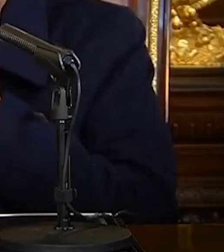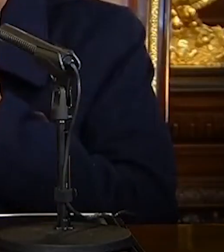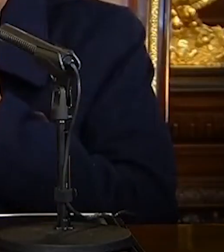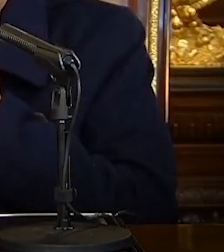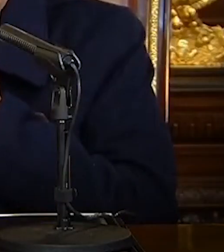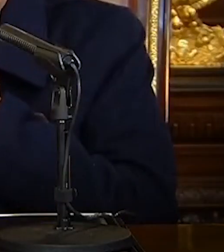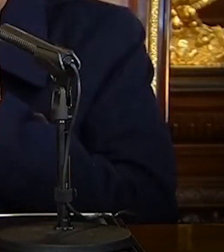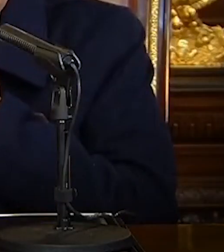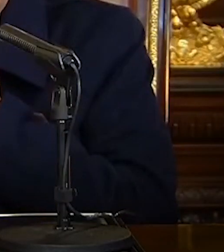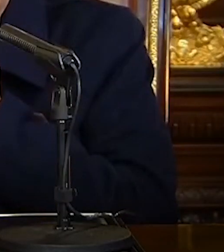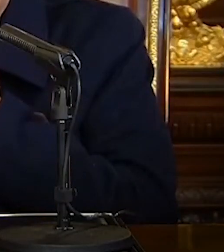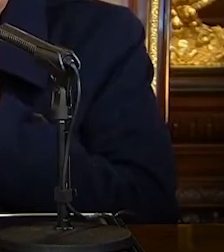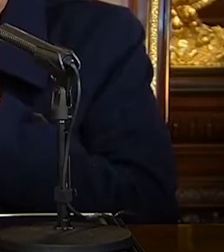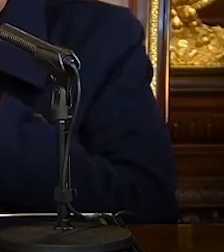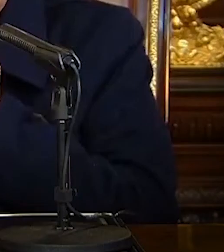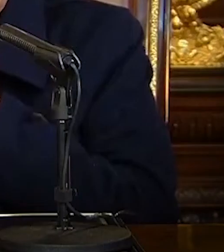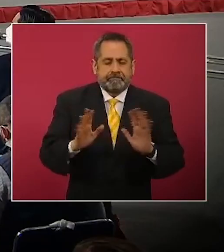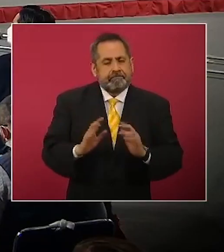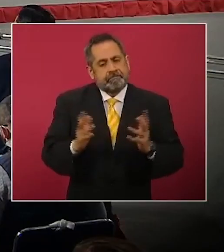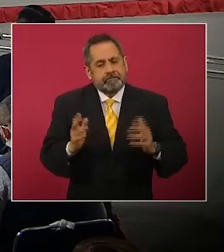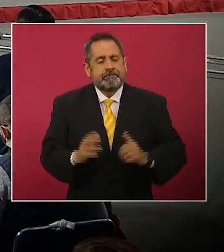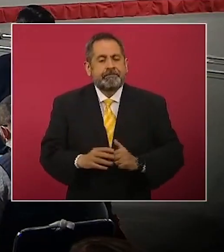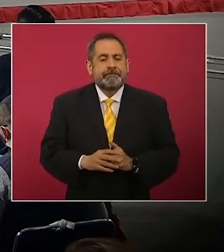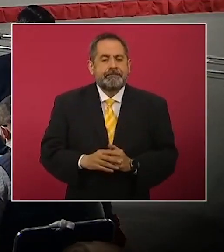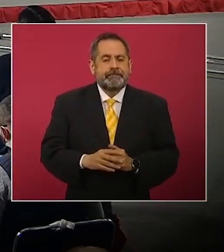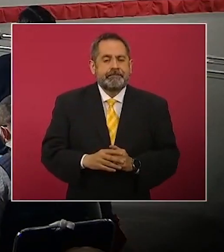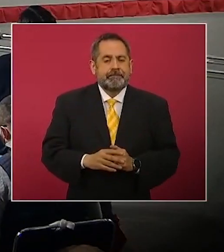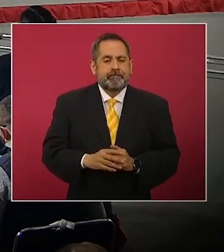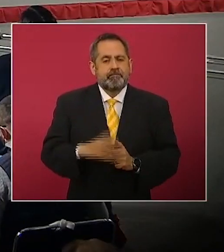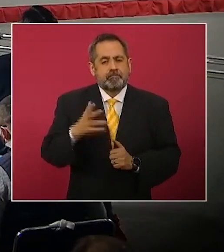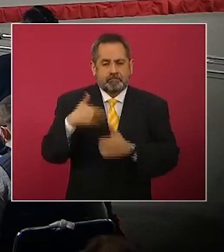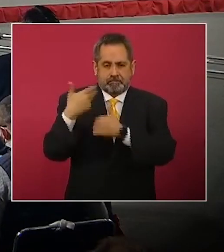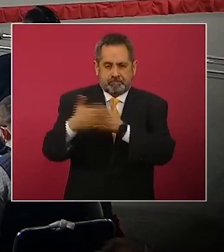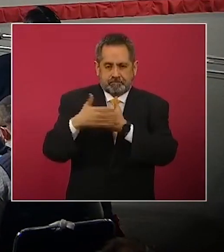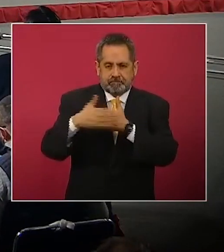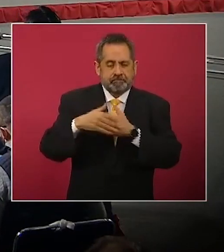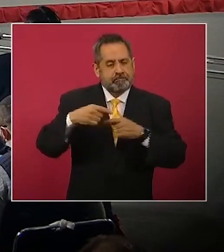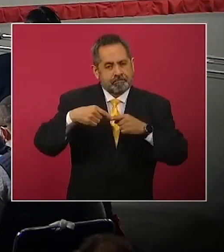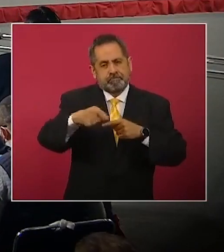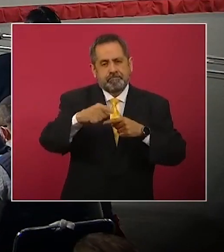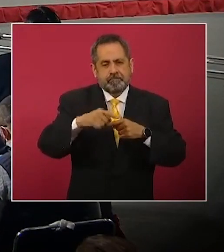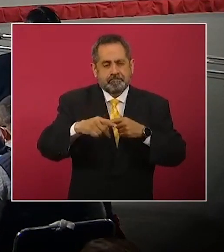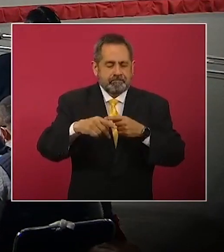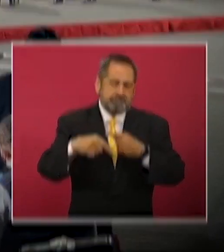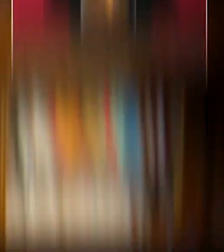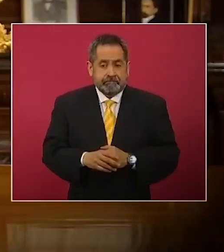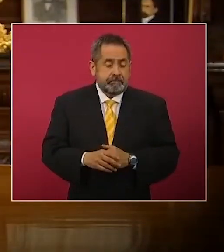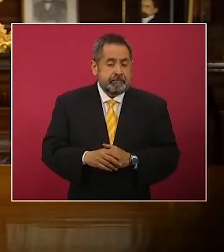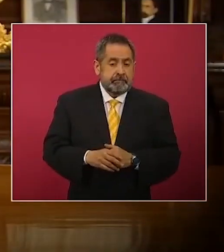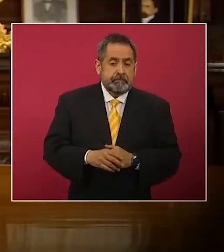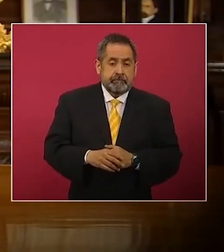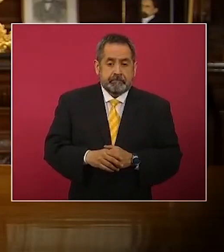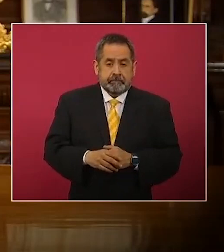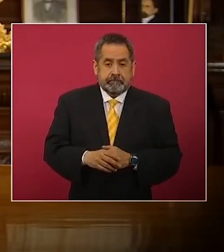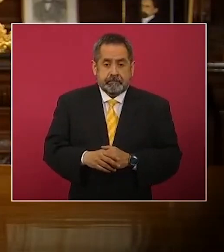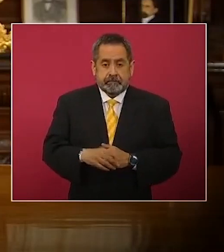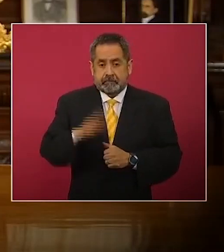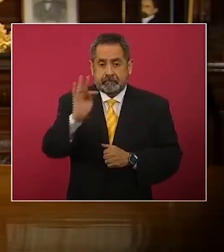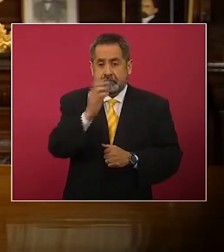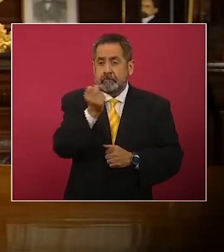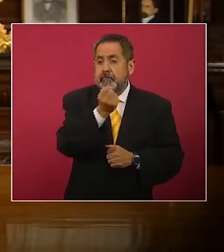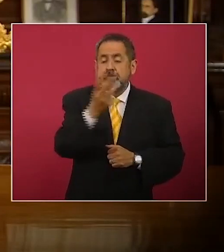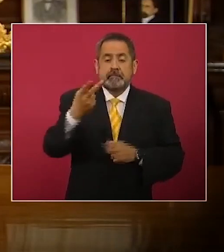y evidentemente ronco, por primera vez el mandatario anunció contra sus prédicas anteriores que utilizaría el